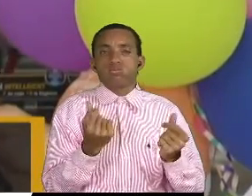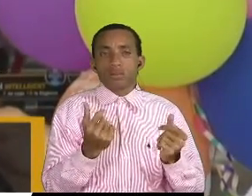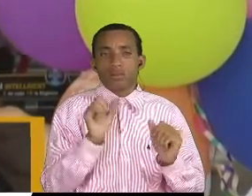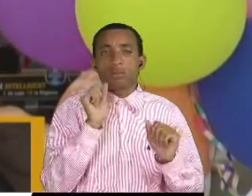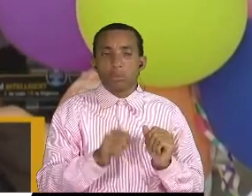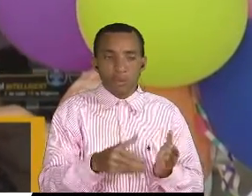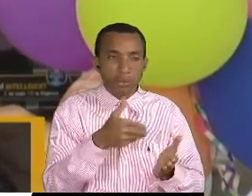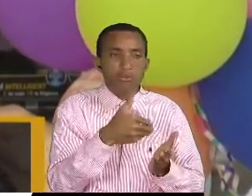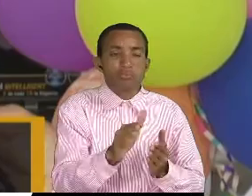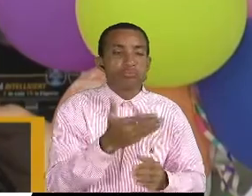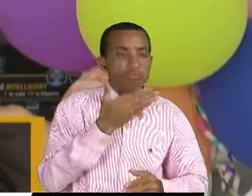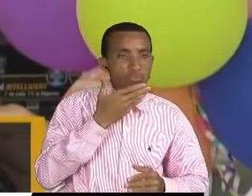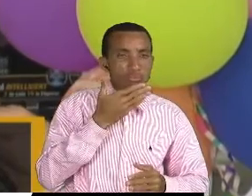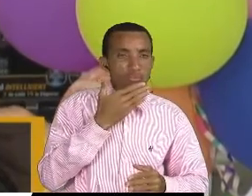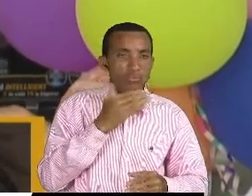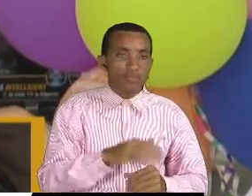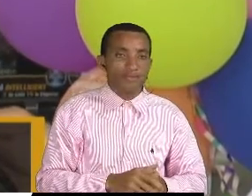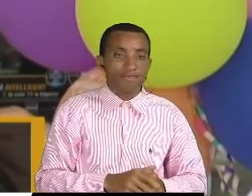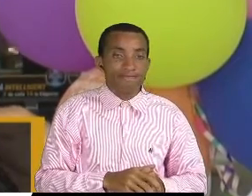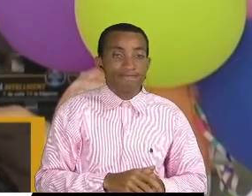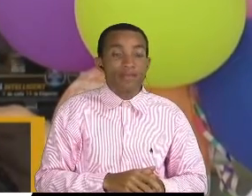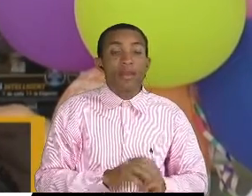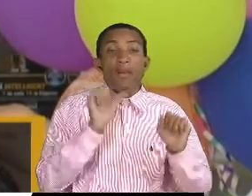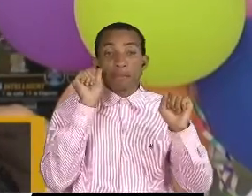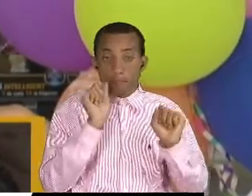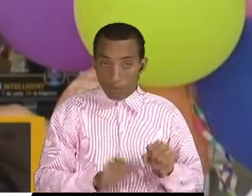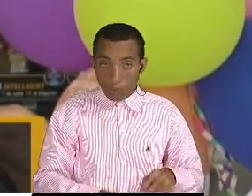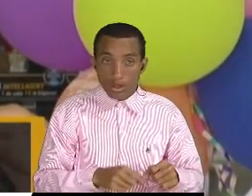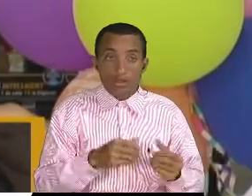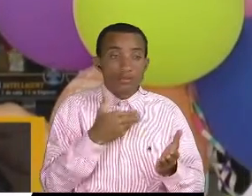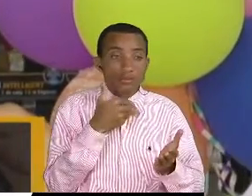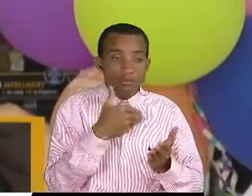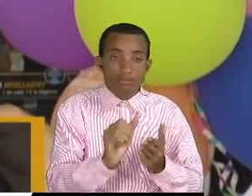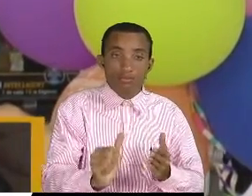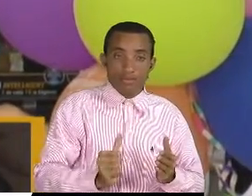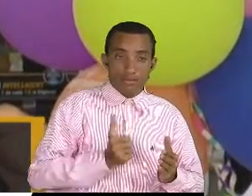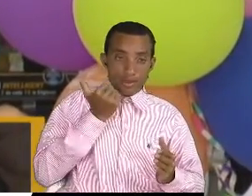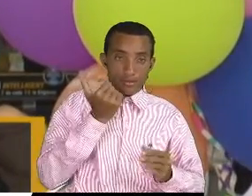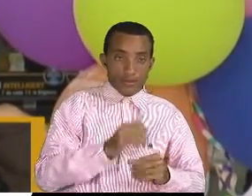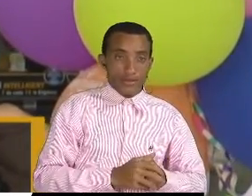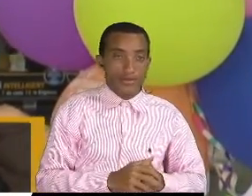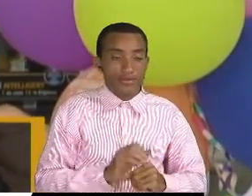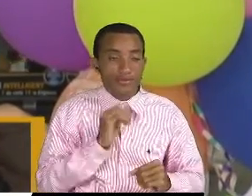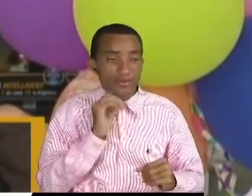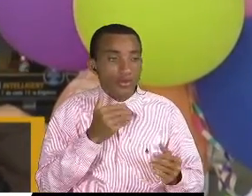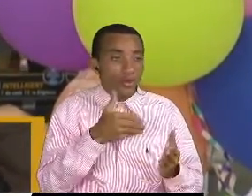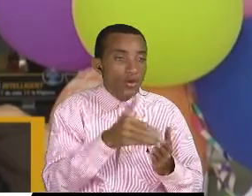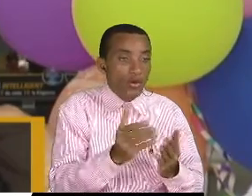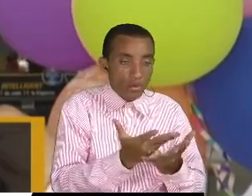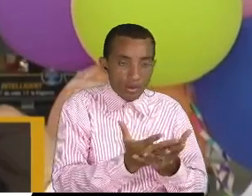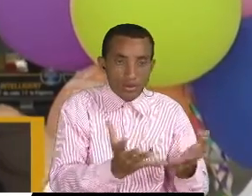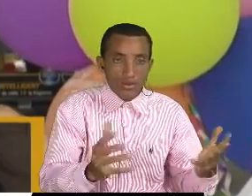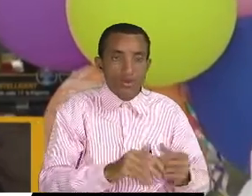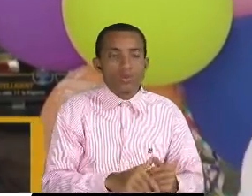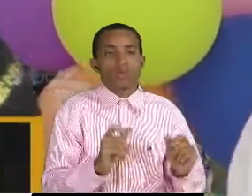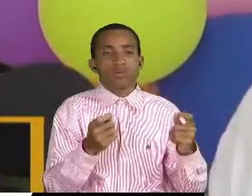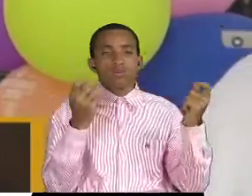accesibles, y creo que es la oportunidad para que la gente aproveche y se haga estos artículos que tienen muy buenos